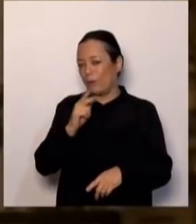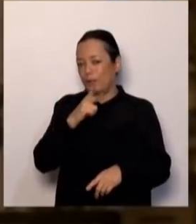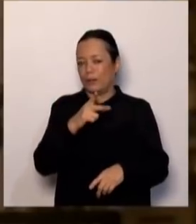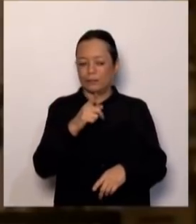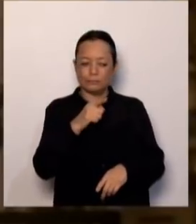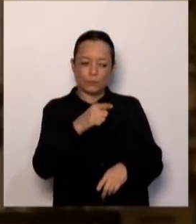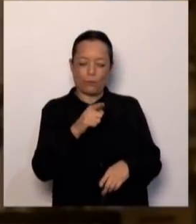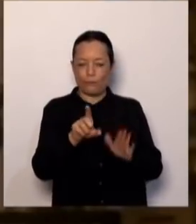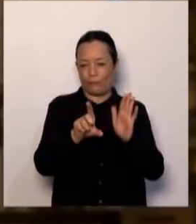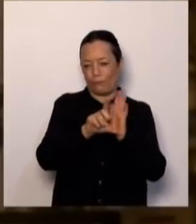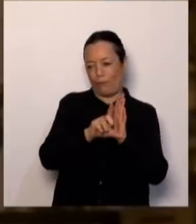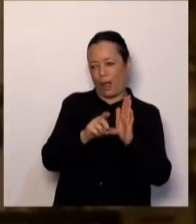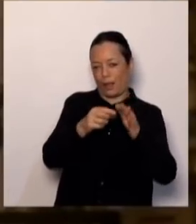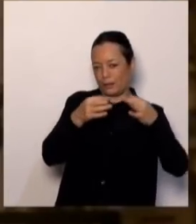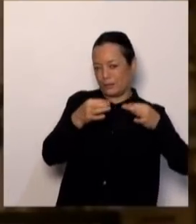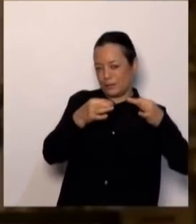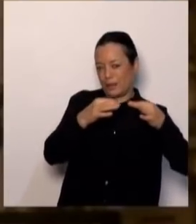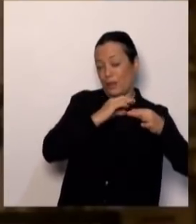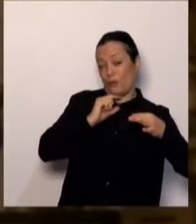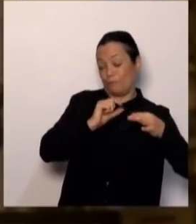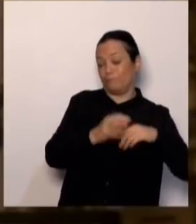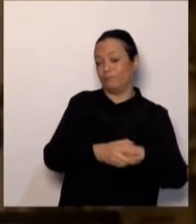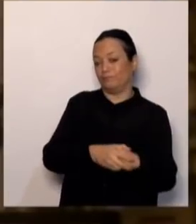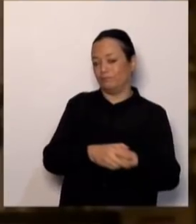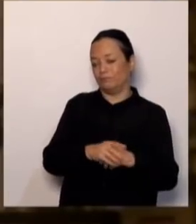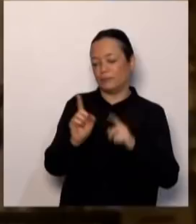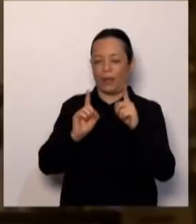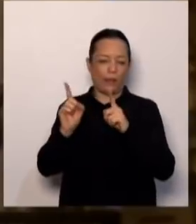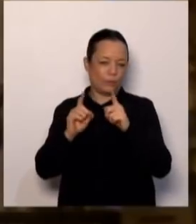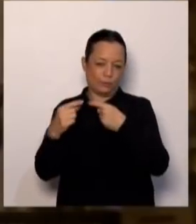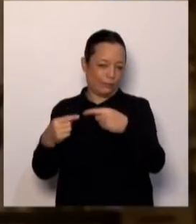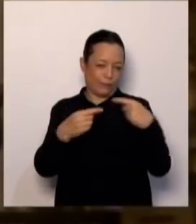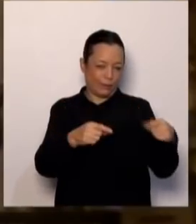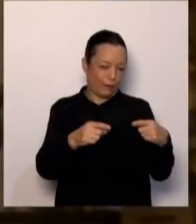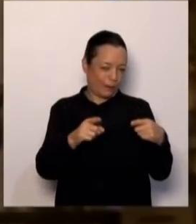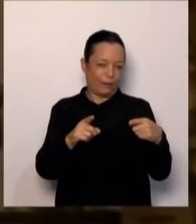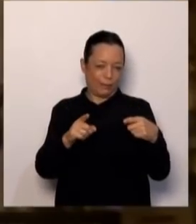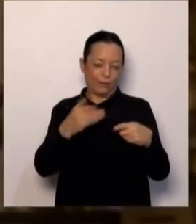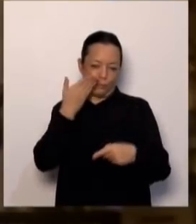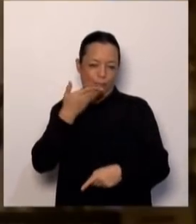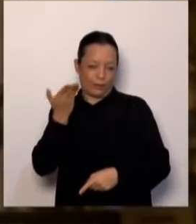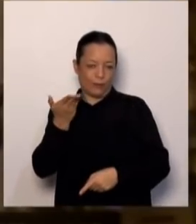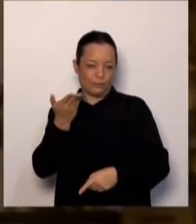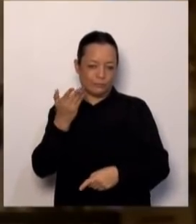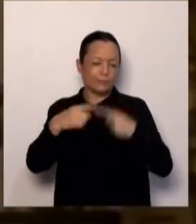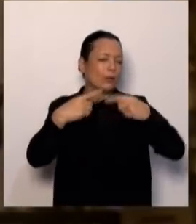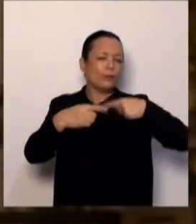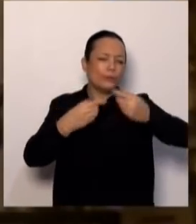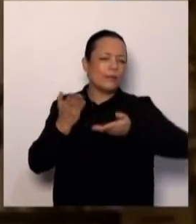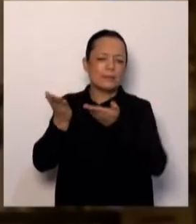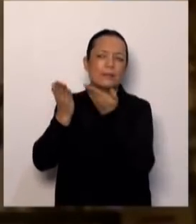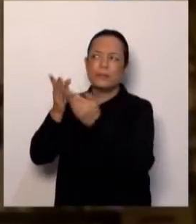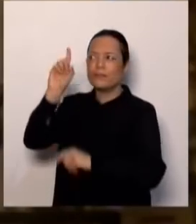un fariseo. Cada uno tiene la opinión que quiera, pero hay que seguir en el servicio de